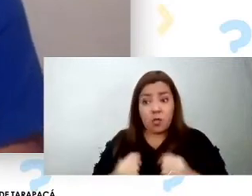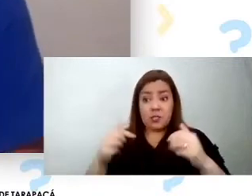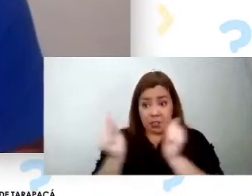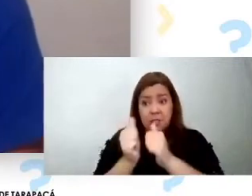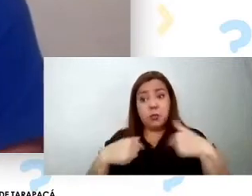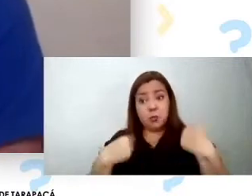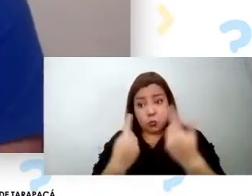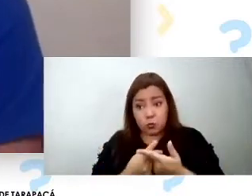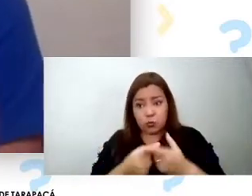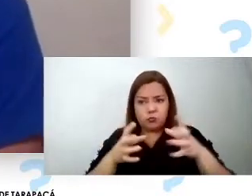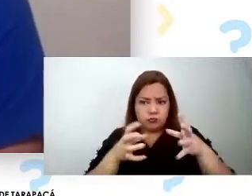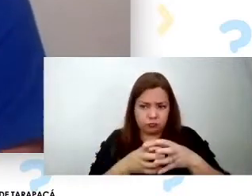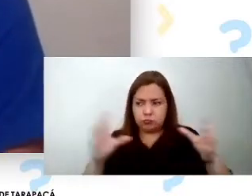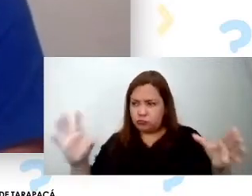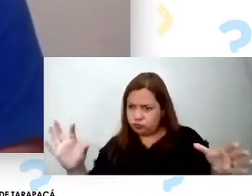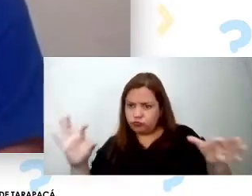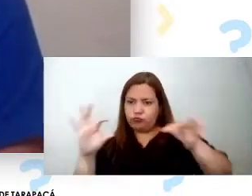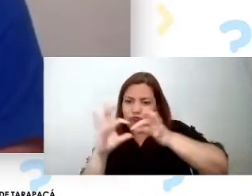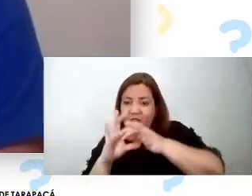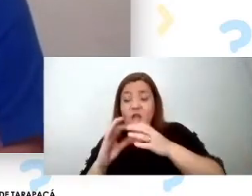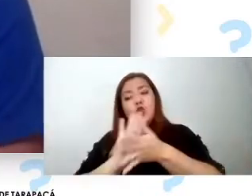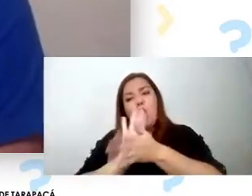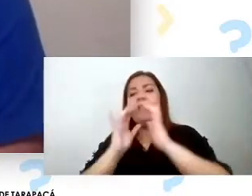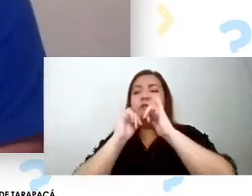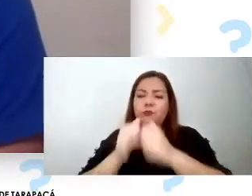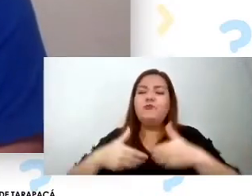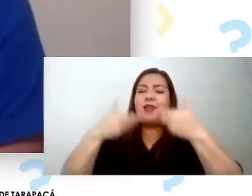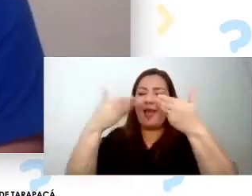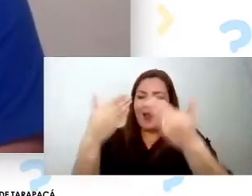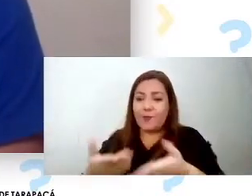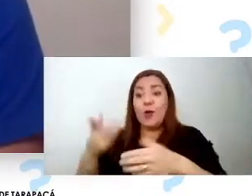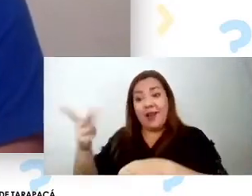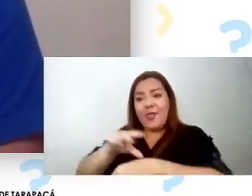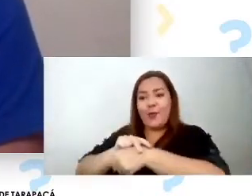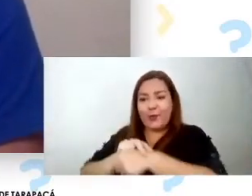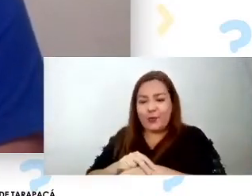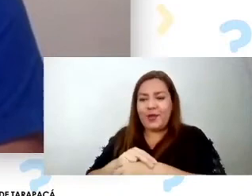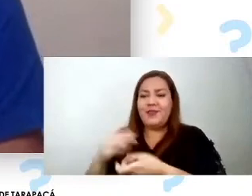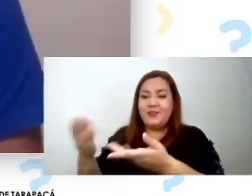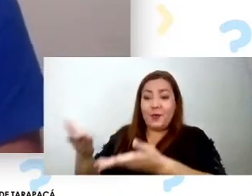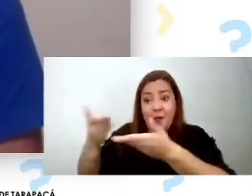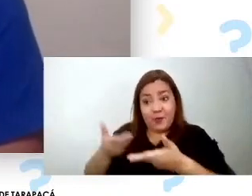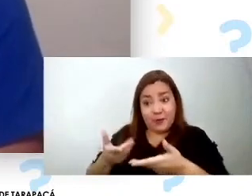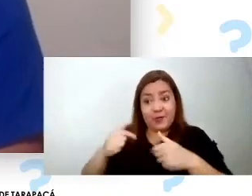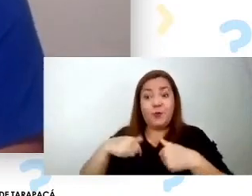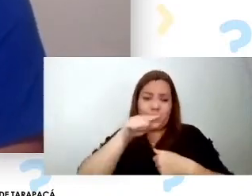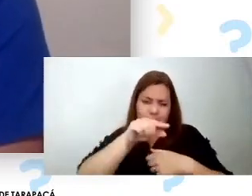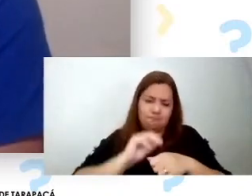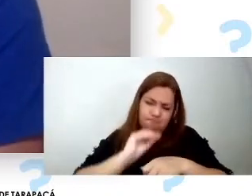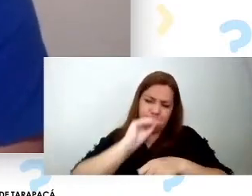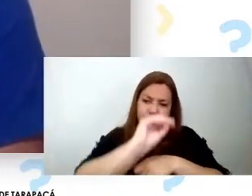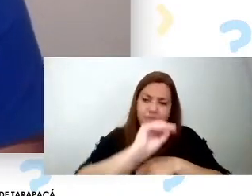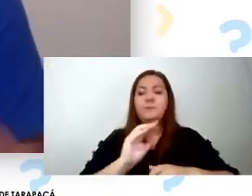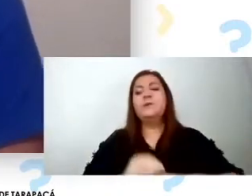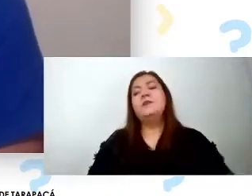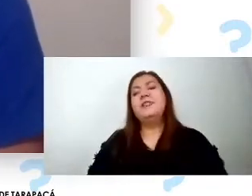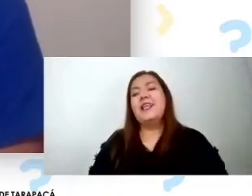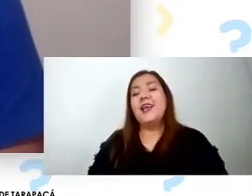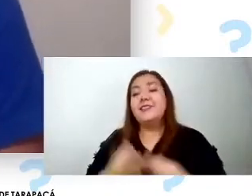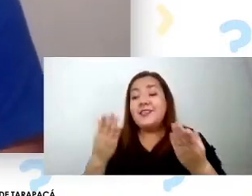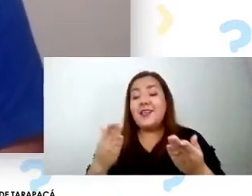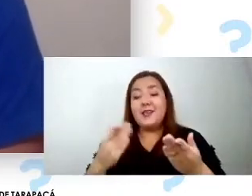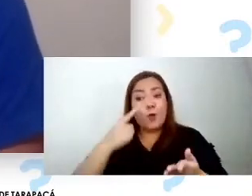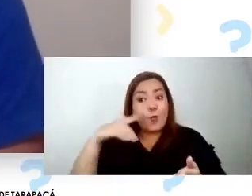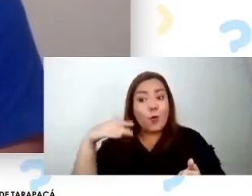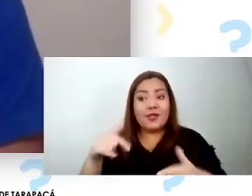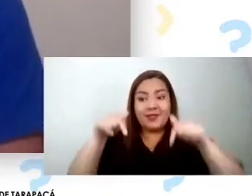nosotros también les daremos toda la información que la doctora Venecia nos ha proporcionado. Así que eso es lo importante